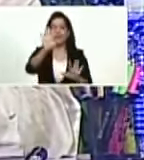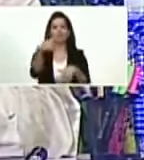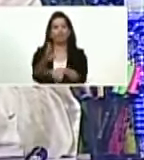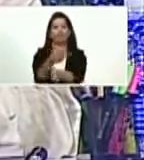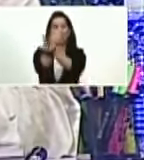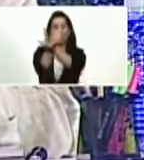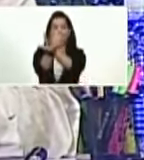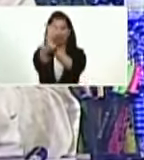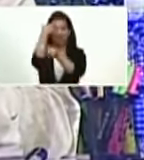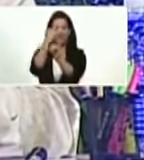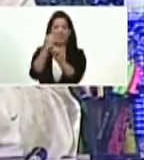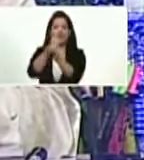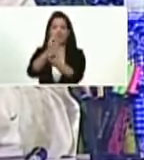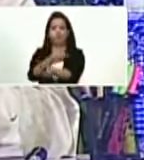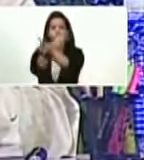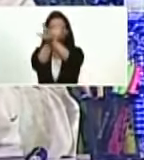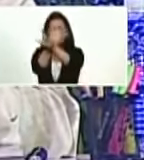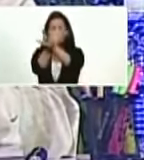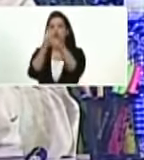tontos instrumentos que hoy tenemos.